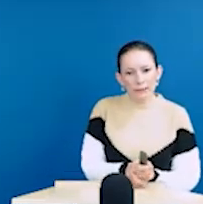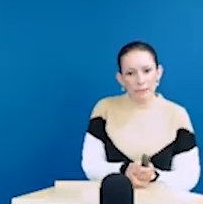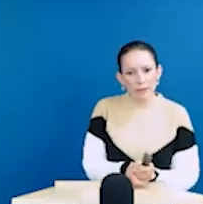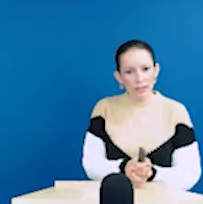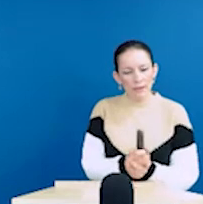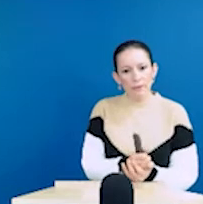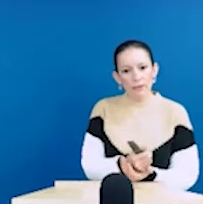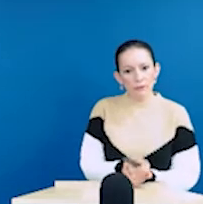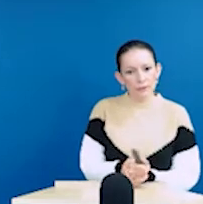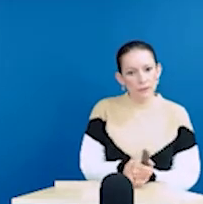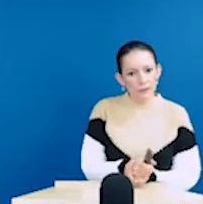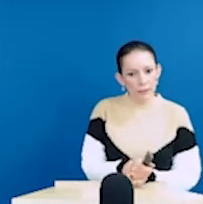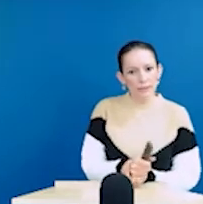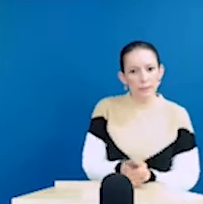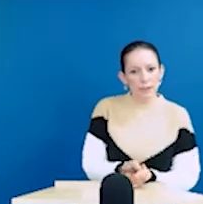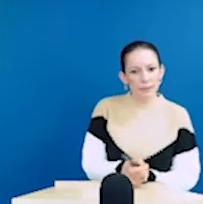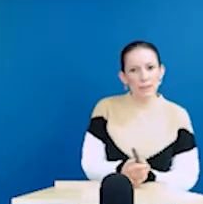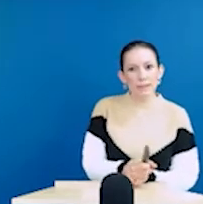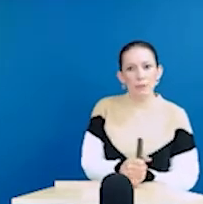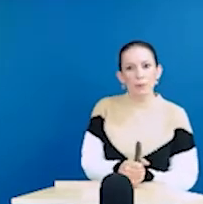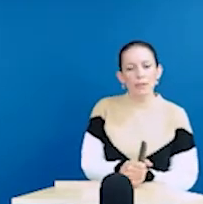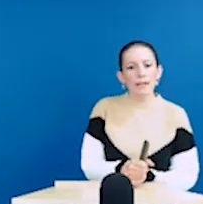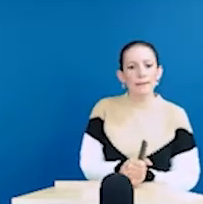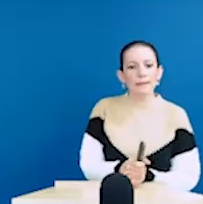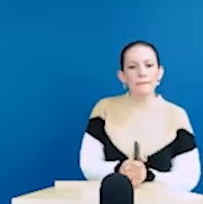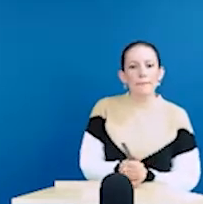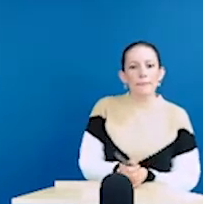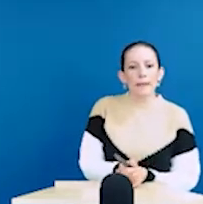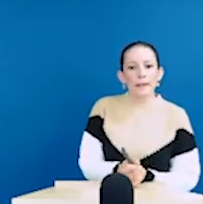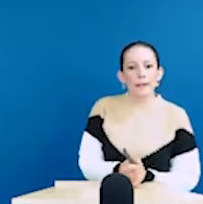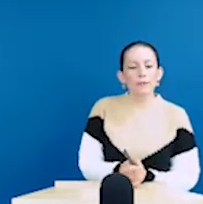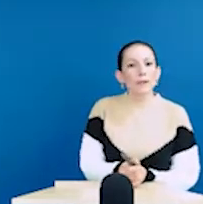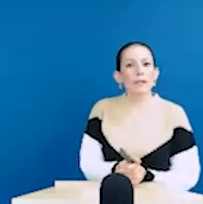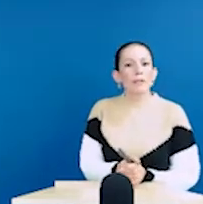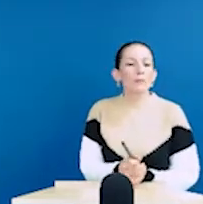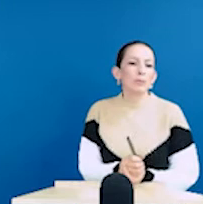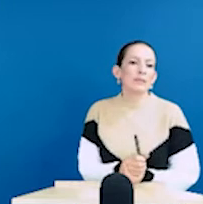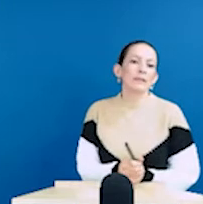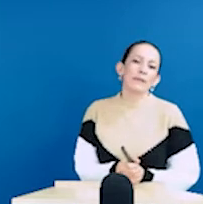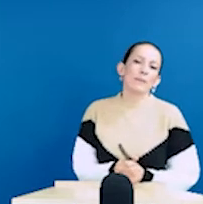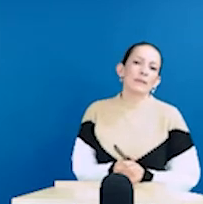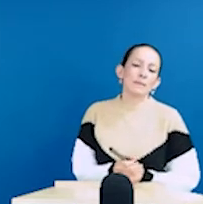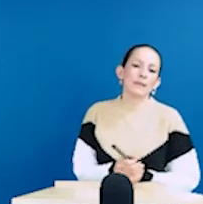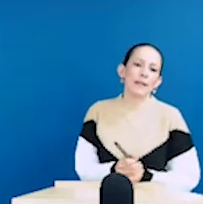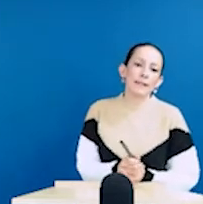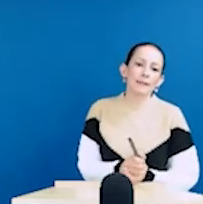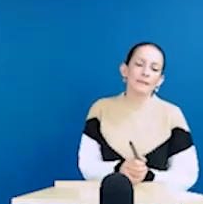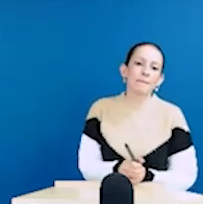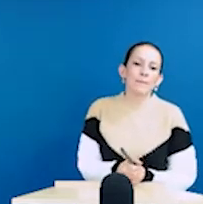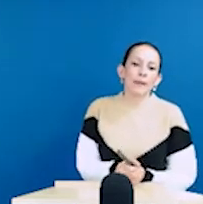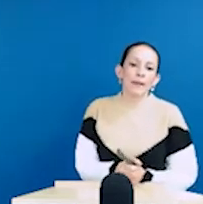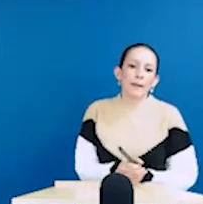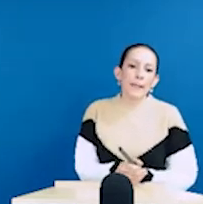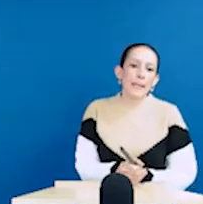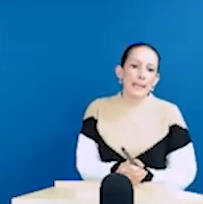nosotros utilizamos en la Fundación Santa Fe, especialmente en el Instituto de Cáncer, son habilitados por nuestras enfermeras